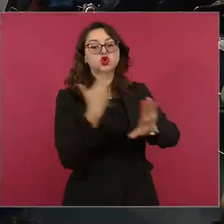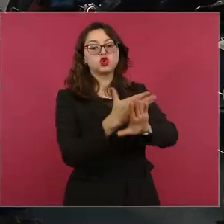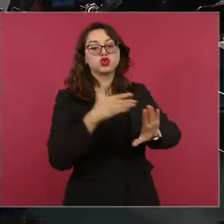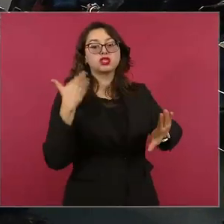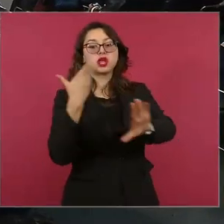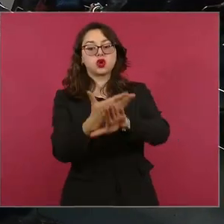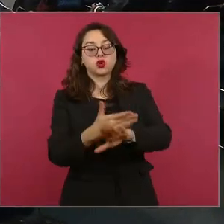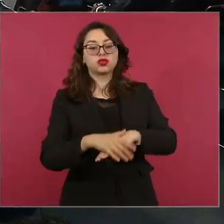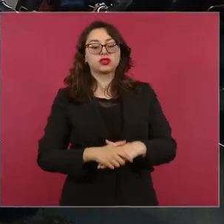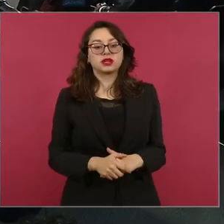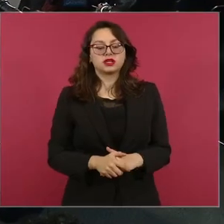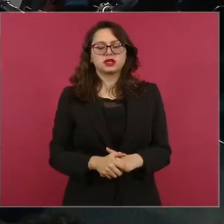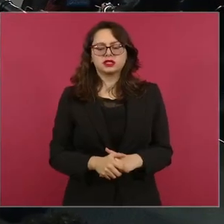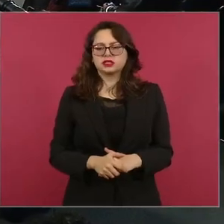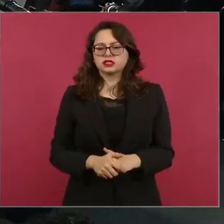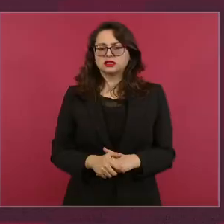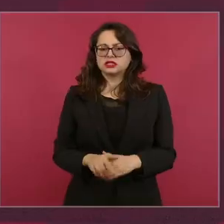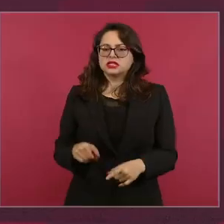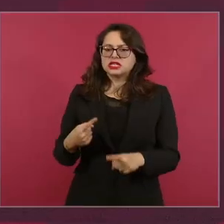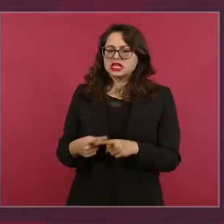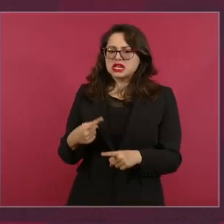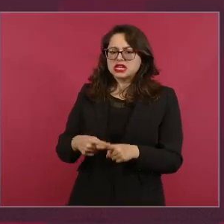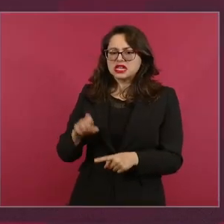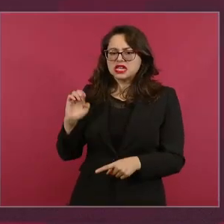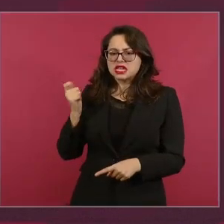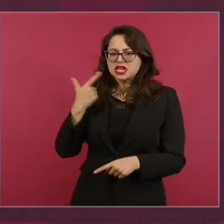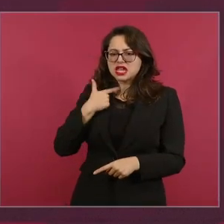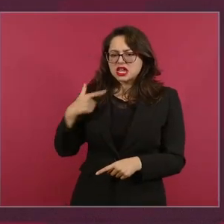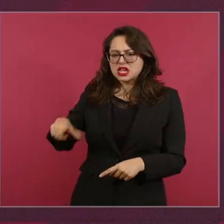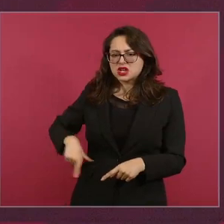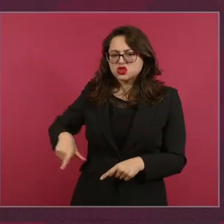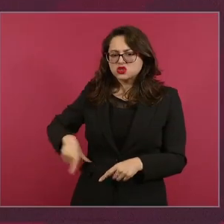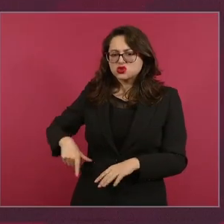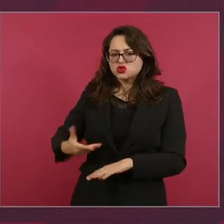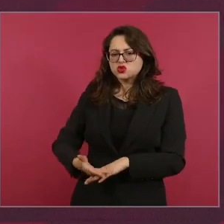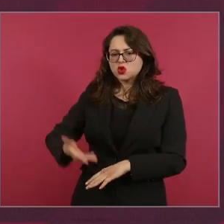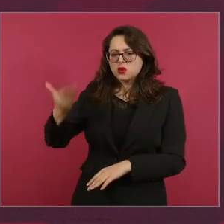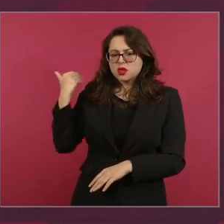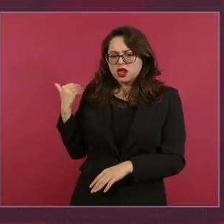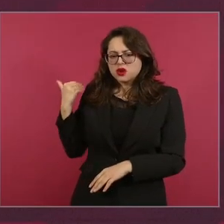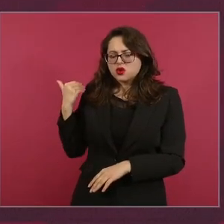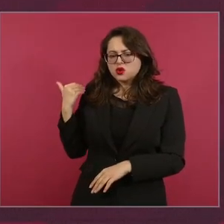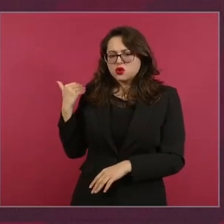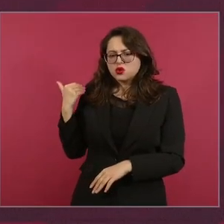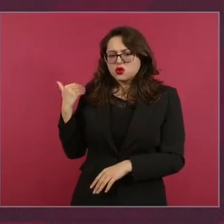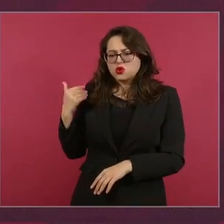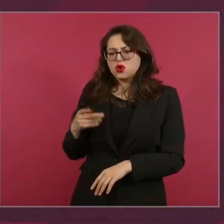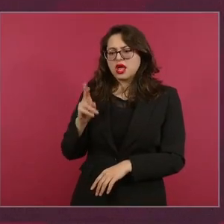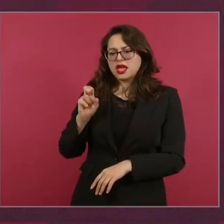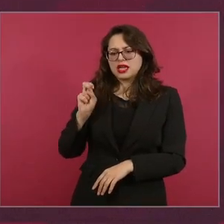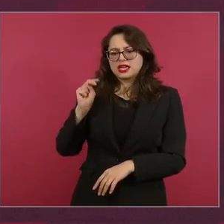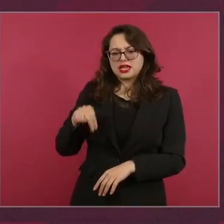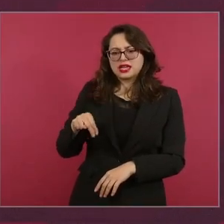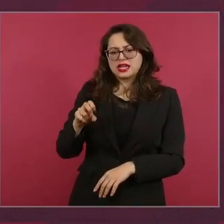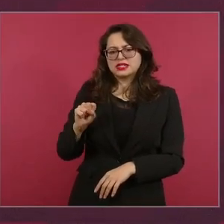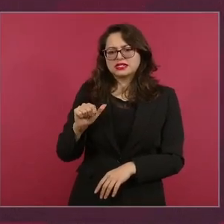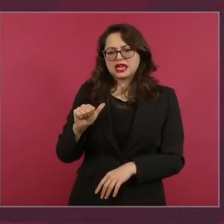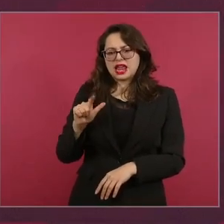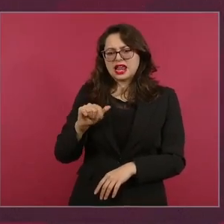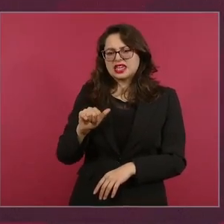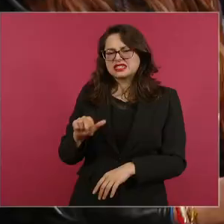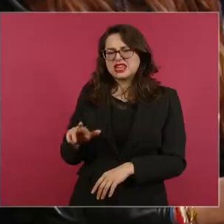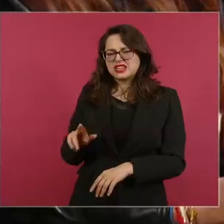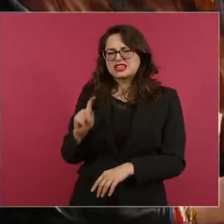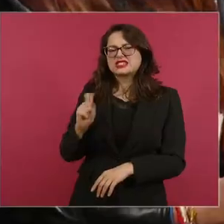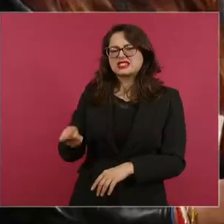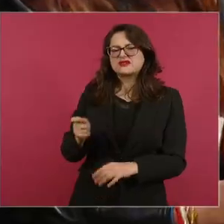La Cancillería. La anterior, esta de Ken Salazar vota… Es la